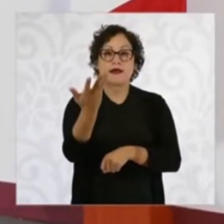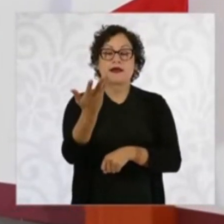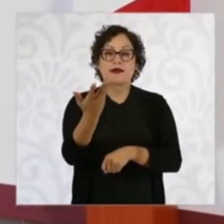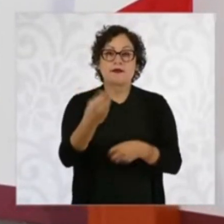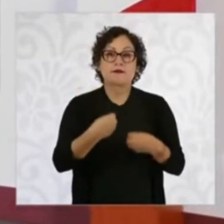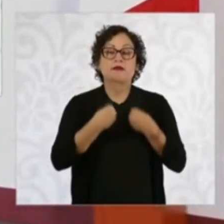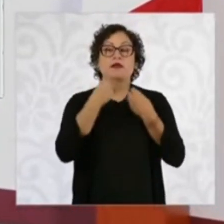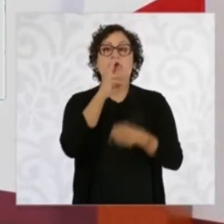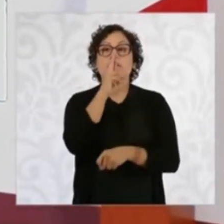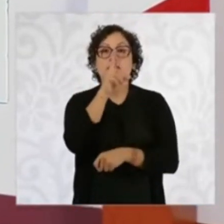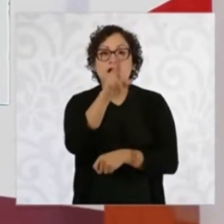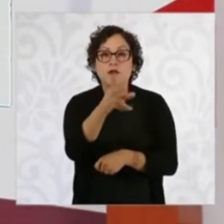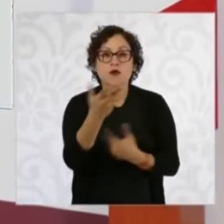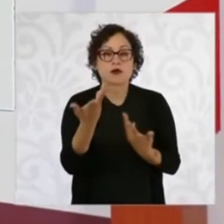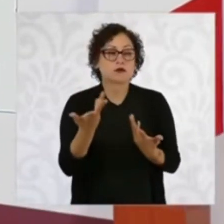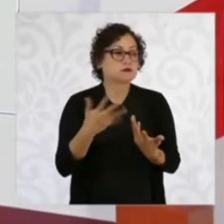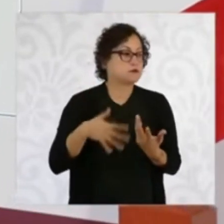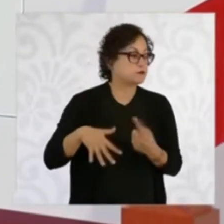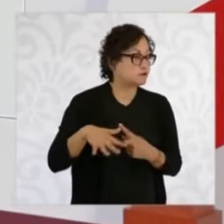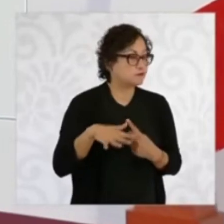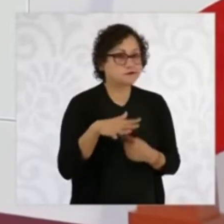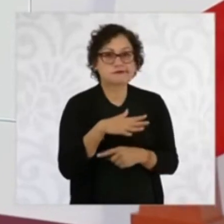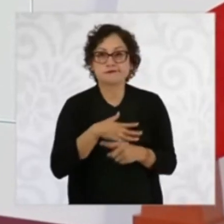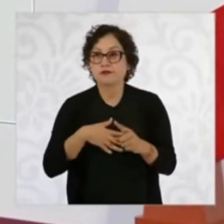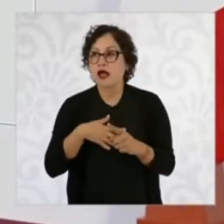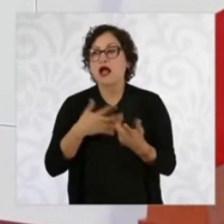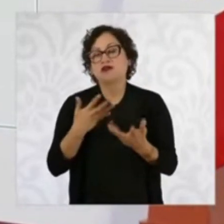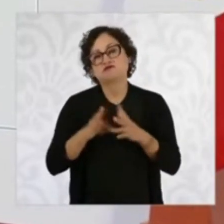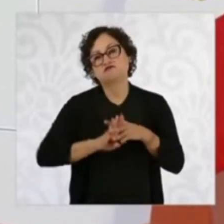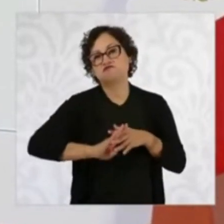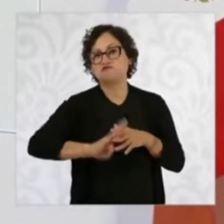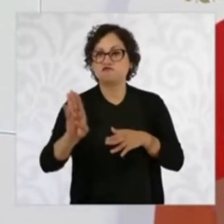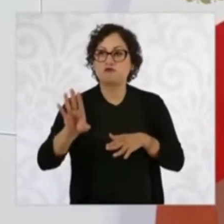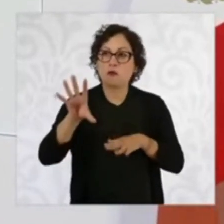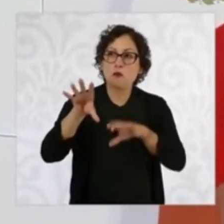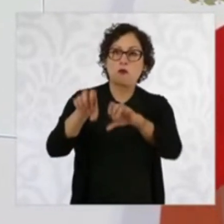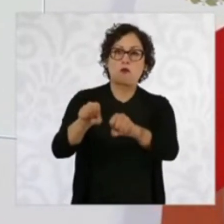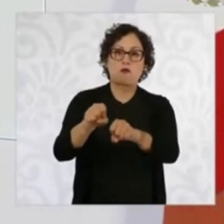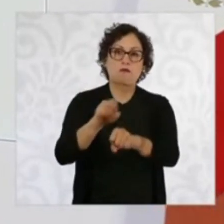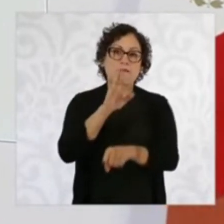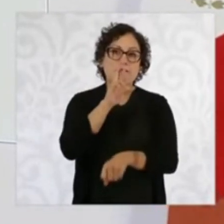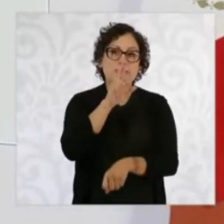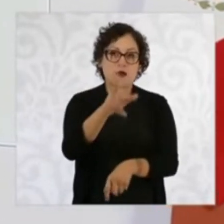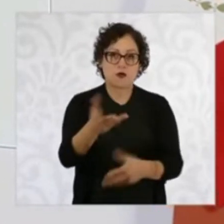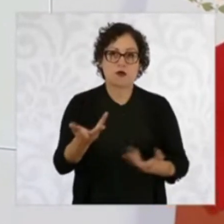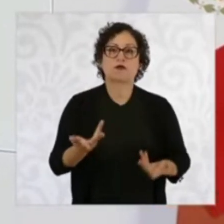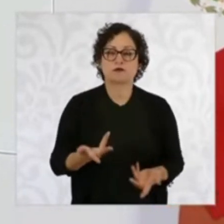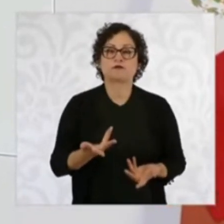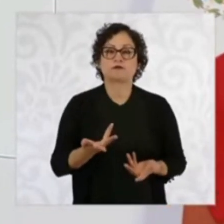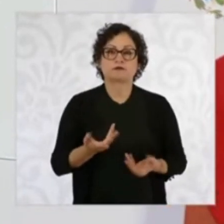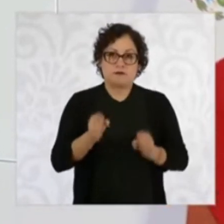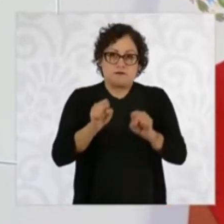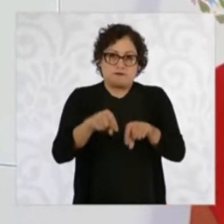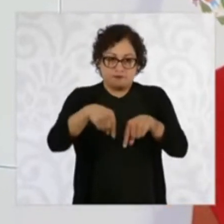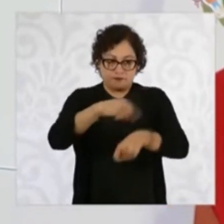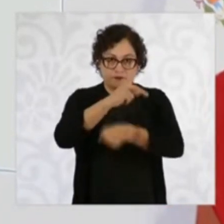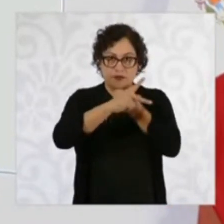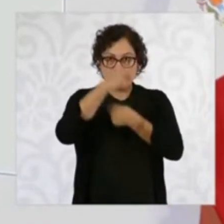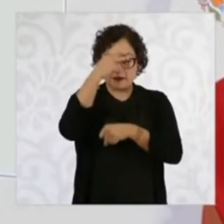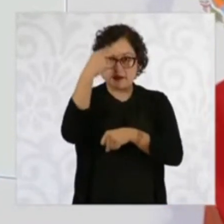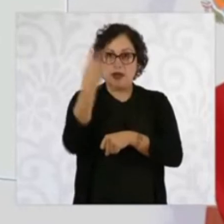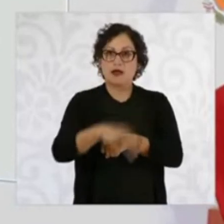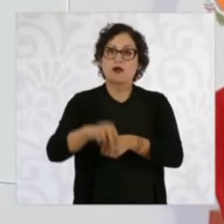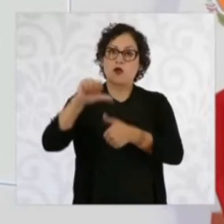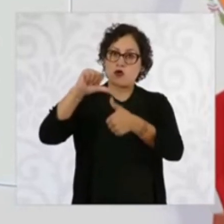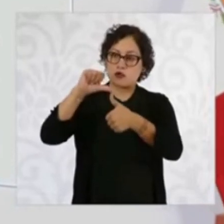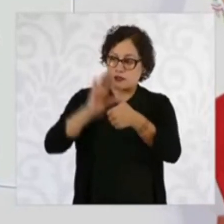por necesidad en la mayoría de los casos, tanto en nuestro país como en Centroamérica y en otros países.